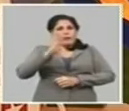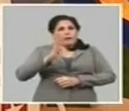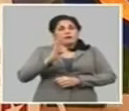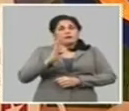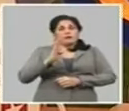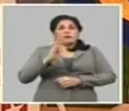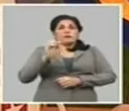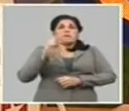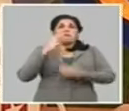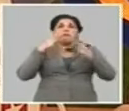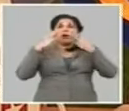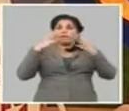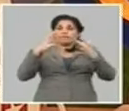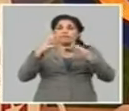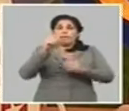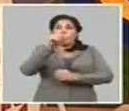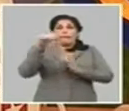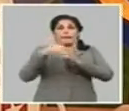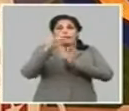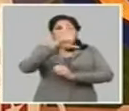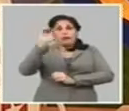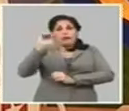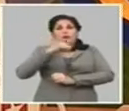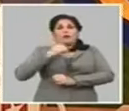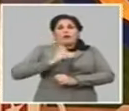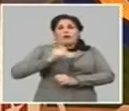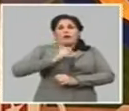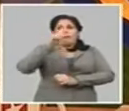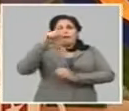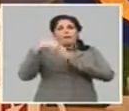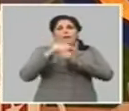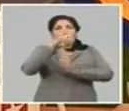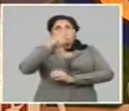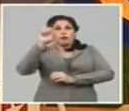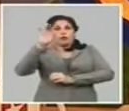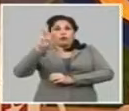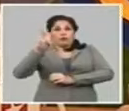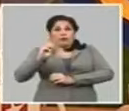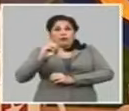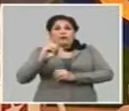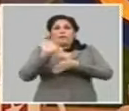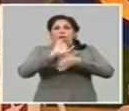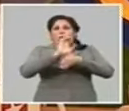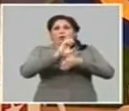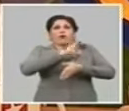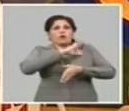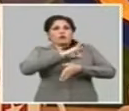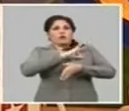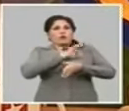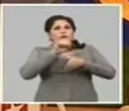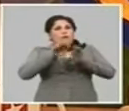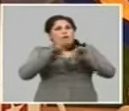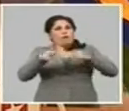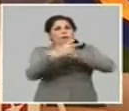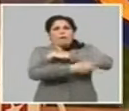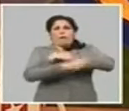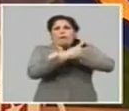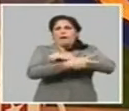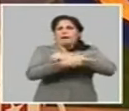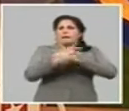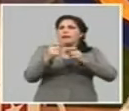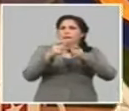número importante de casos con más de 1500 casos canadá con 1.430 ecuador y chile están marcando de los países que más han